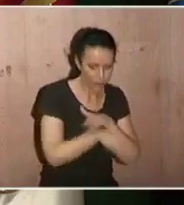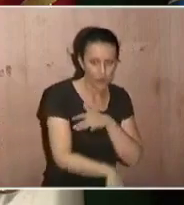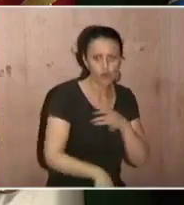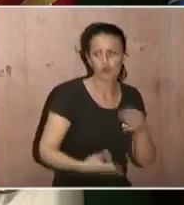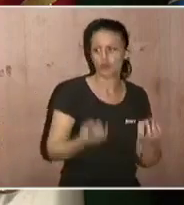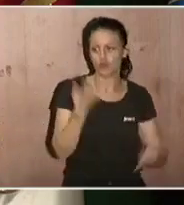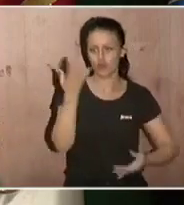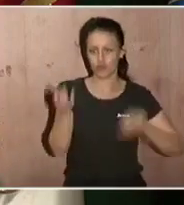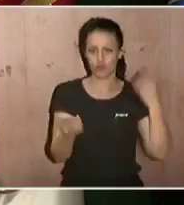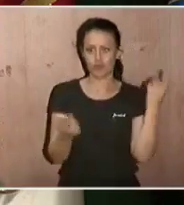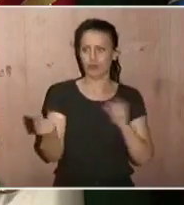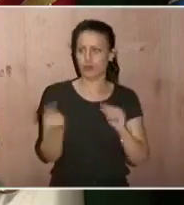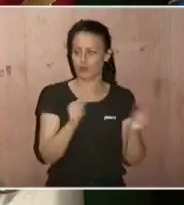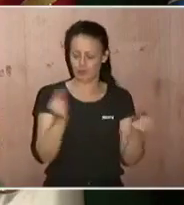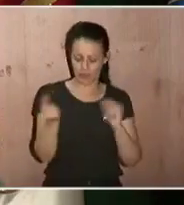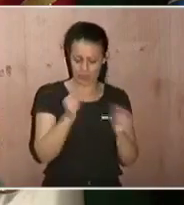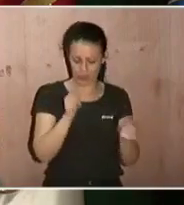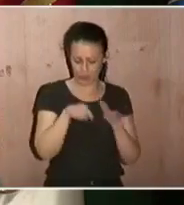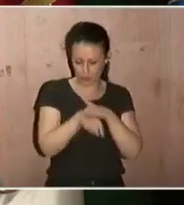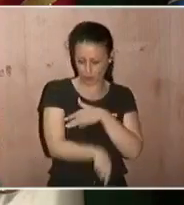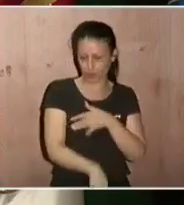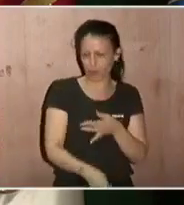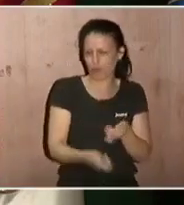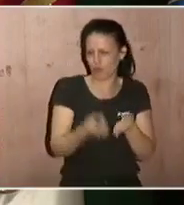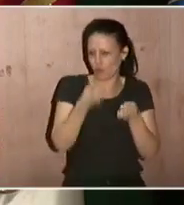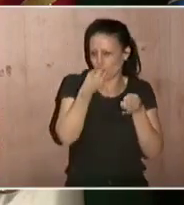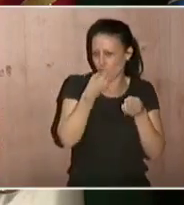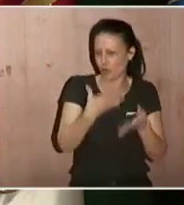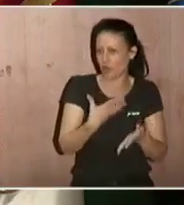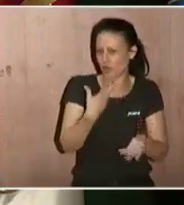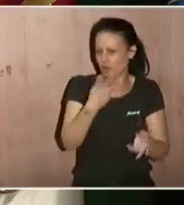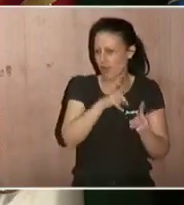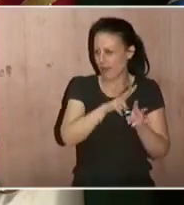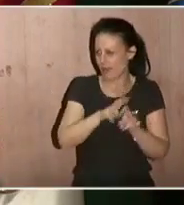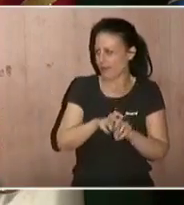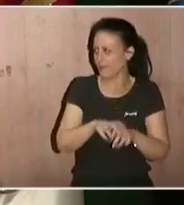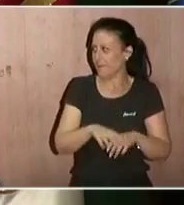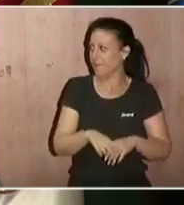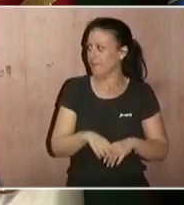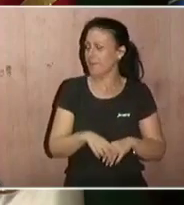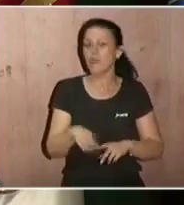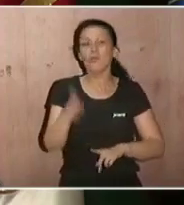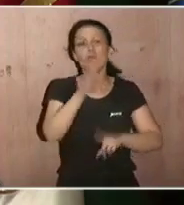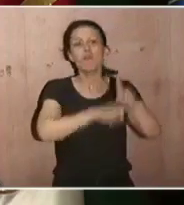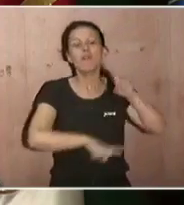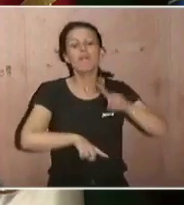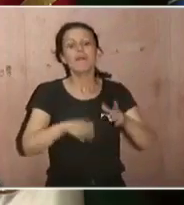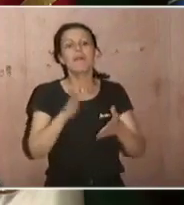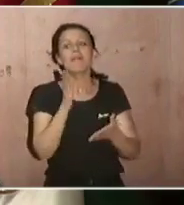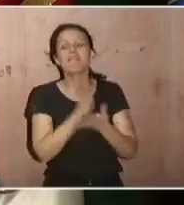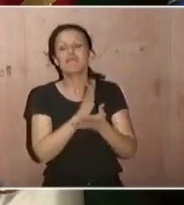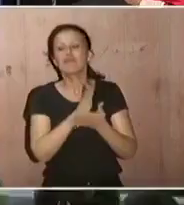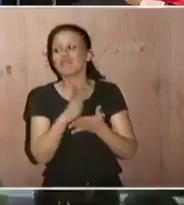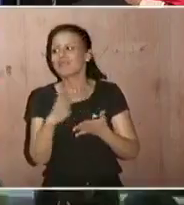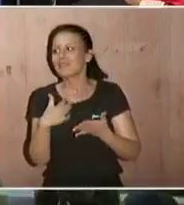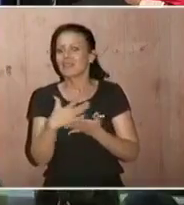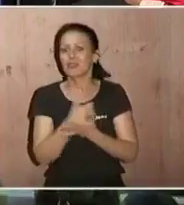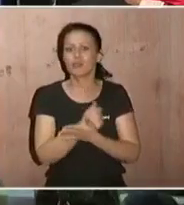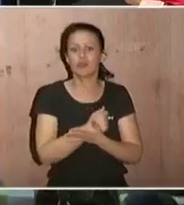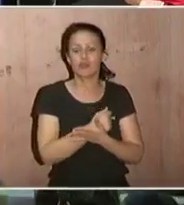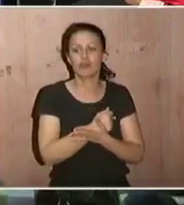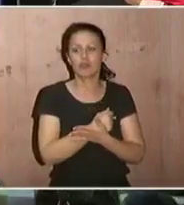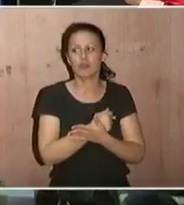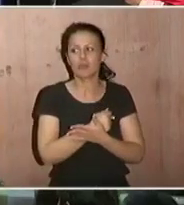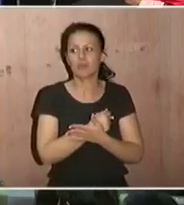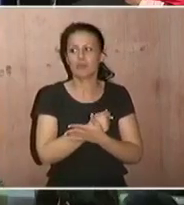debates sólidos, perspicaz analista. El problema de las escuelas, de todas, fue el